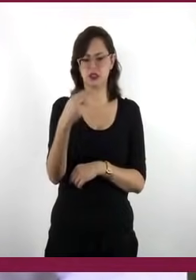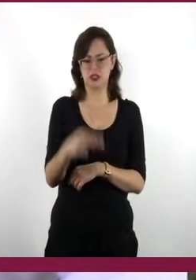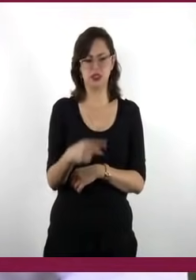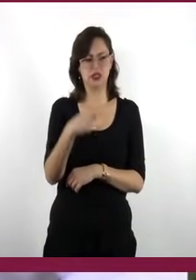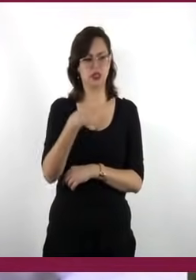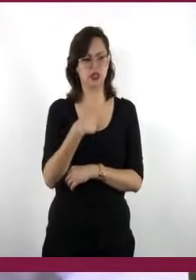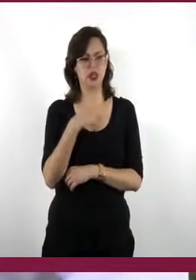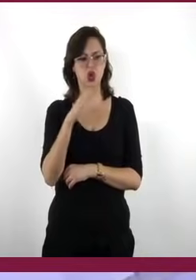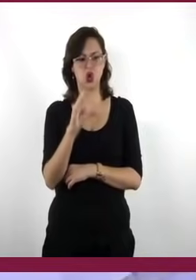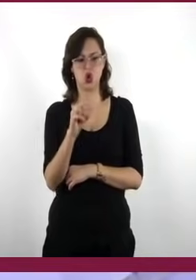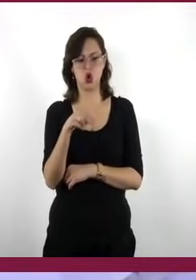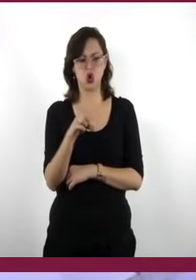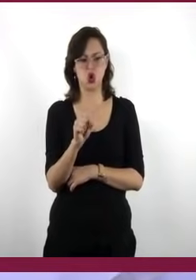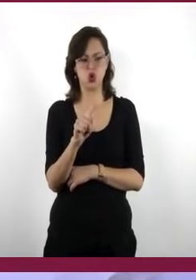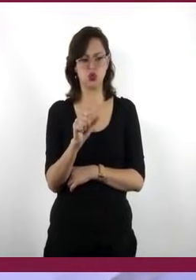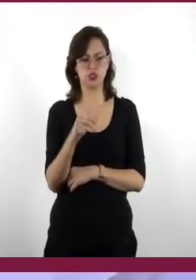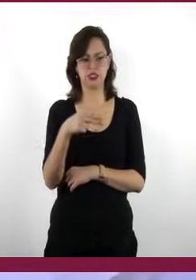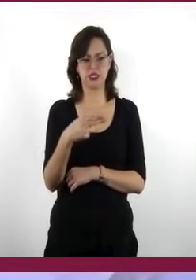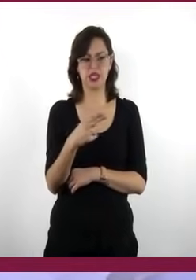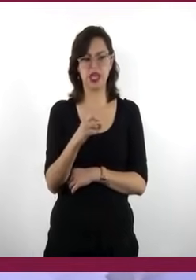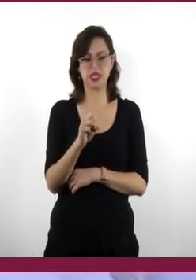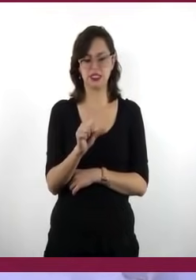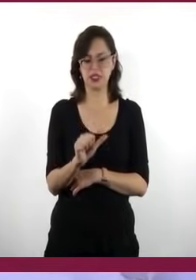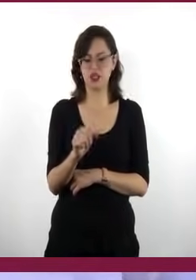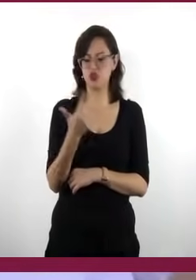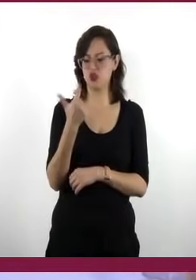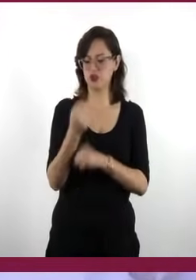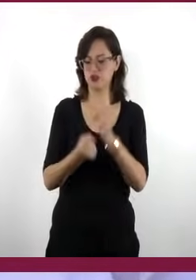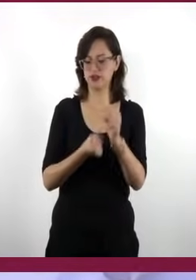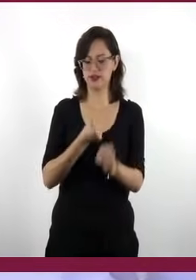Mi nombre es Constanza y tengo 12 años.